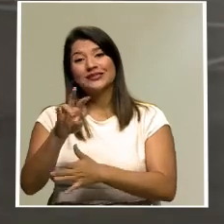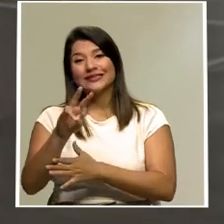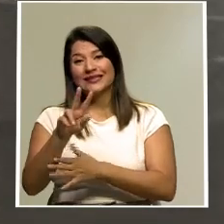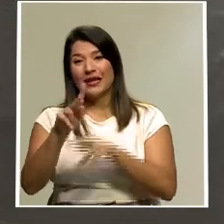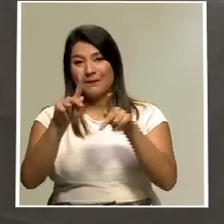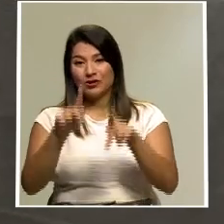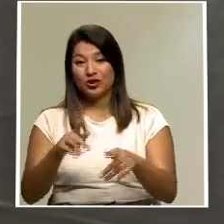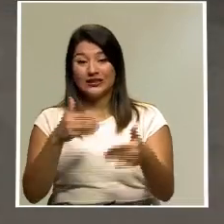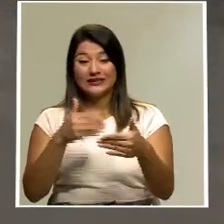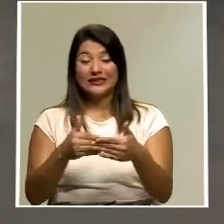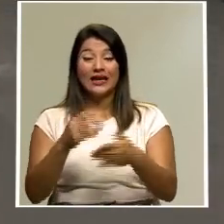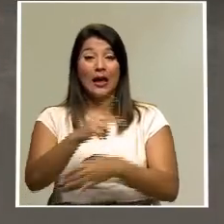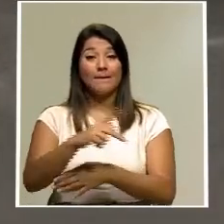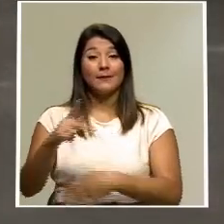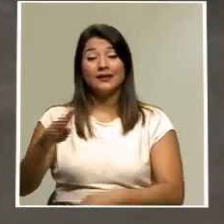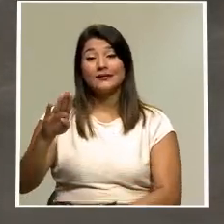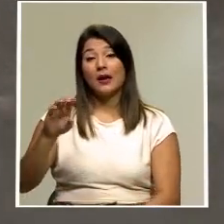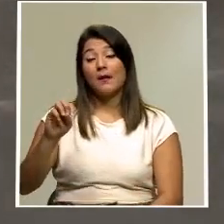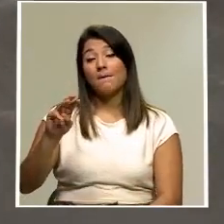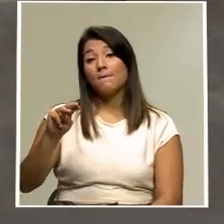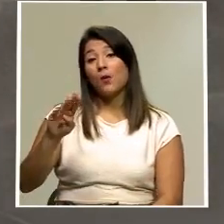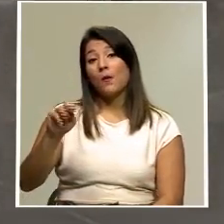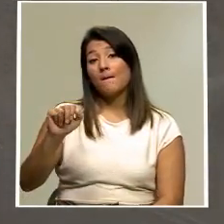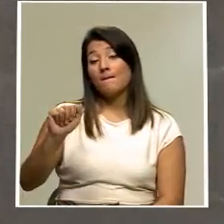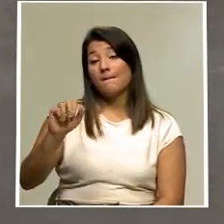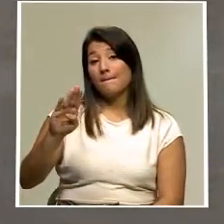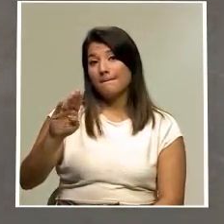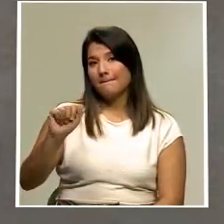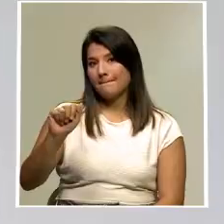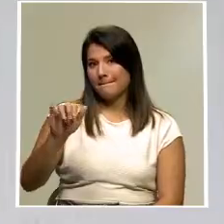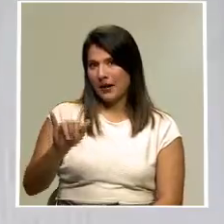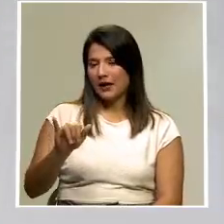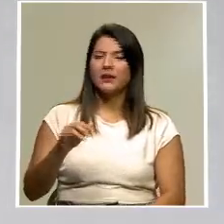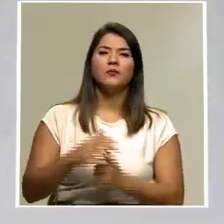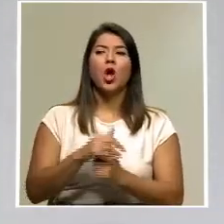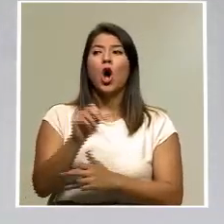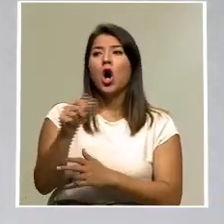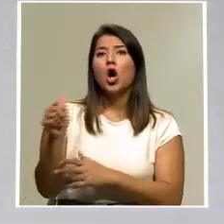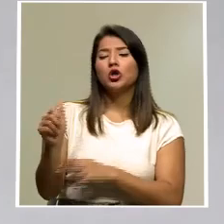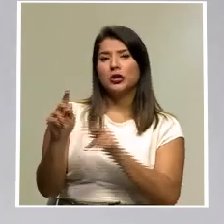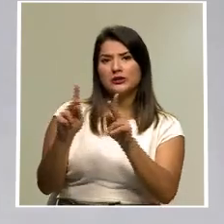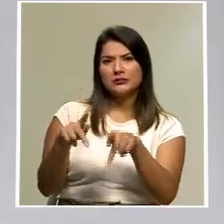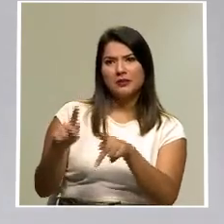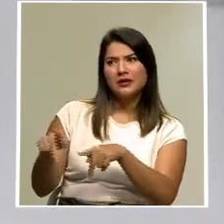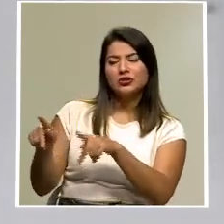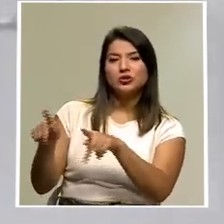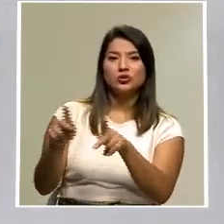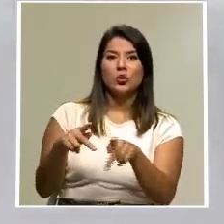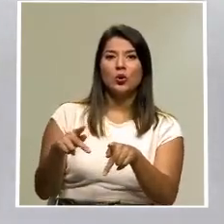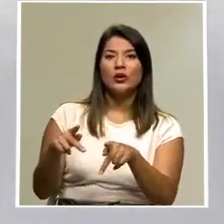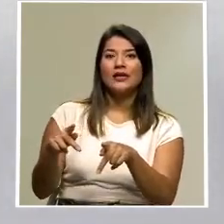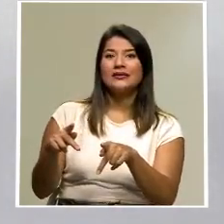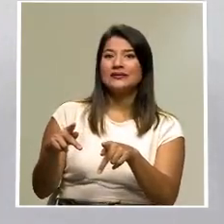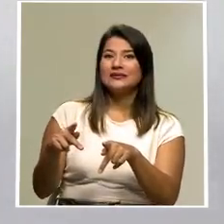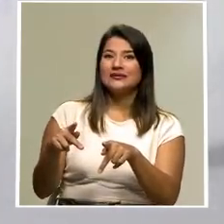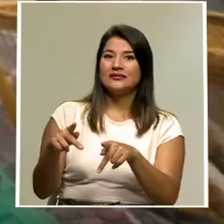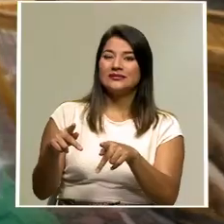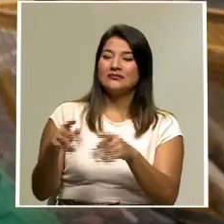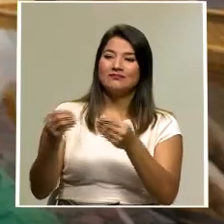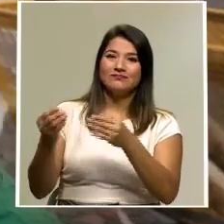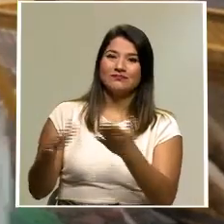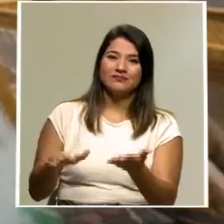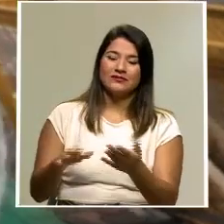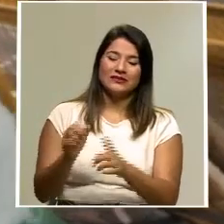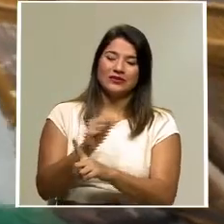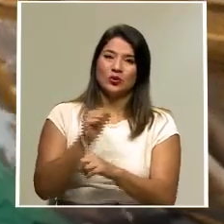costas de Bombay. El resto pudo ser rescatado en condiciones que, según la Marina, eran extremadamente difíciles.